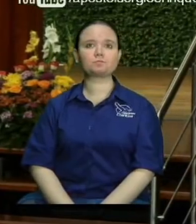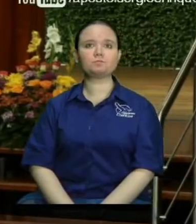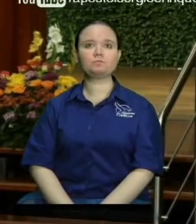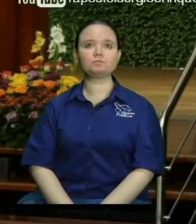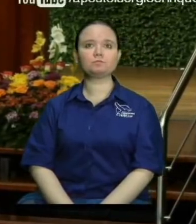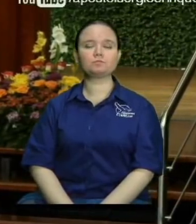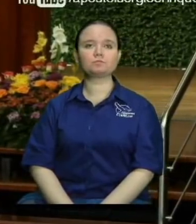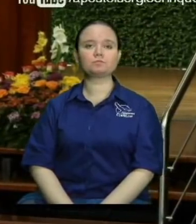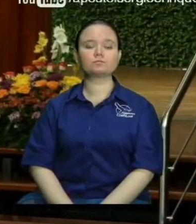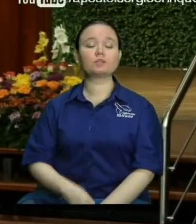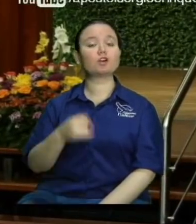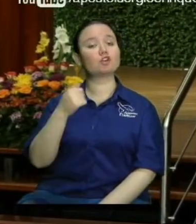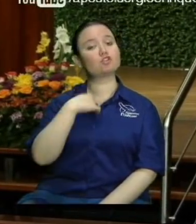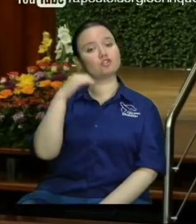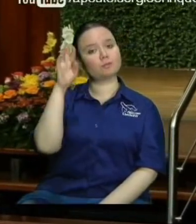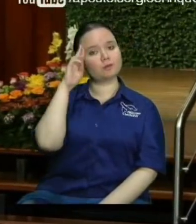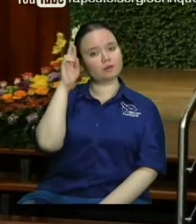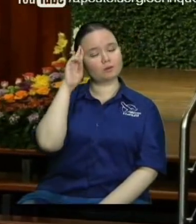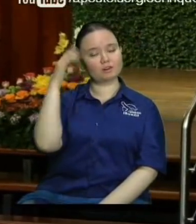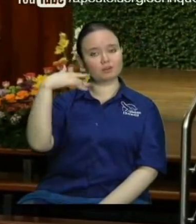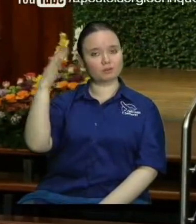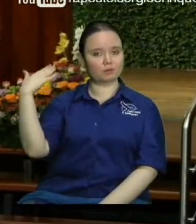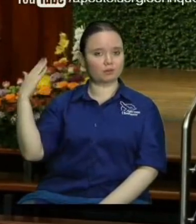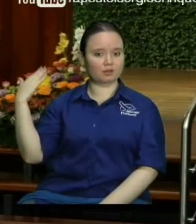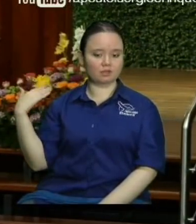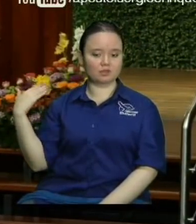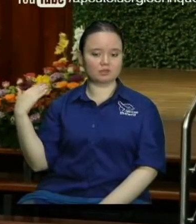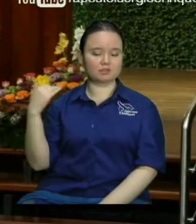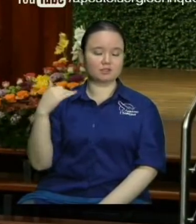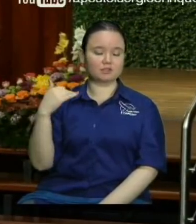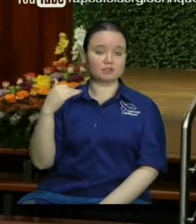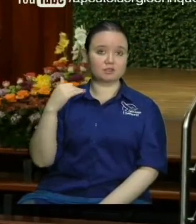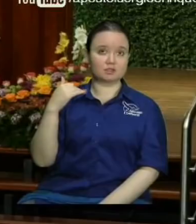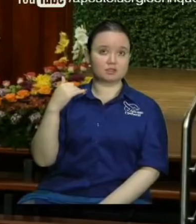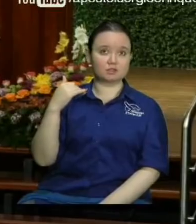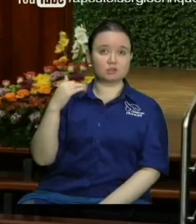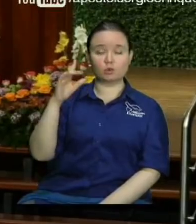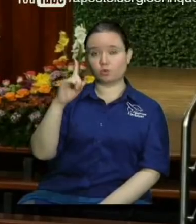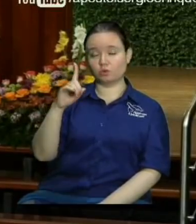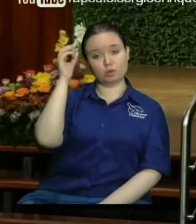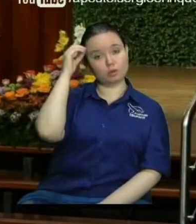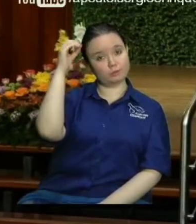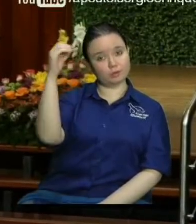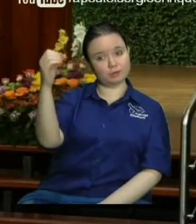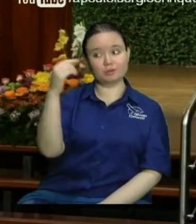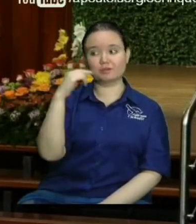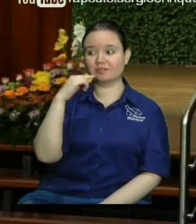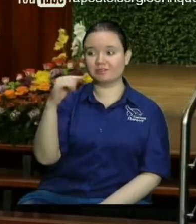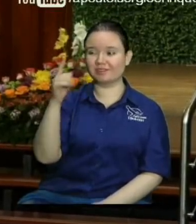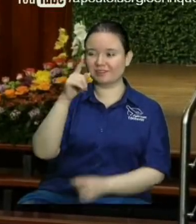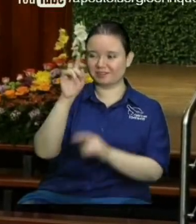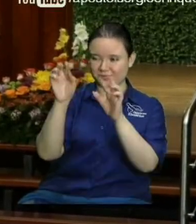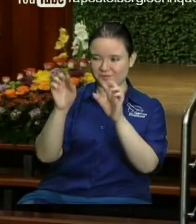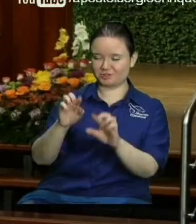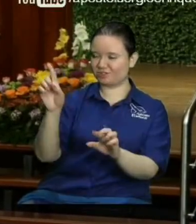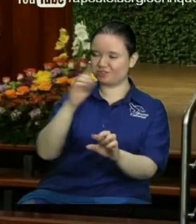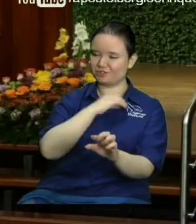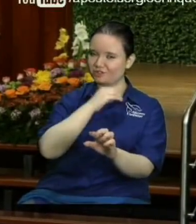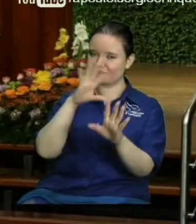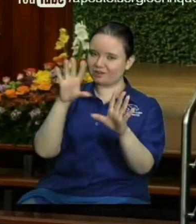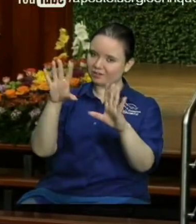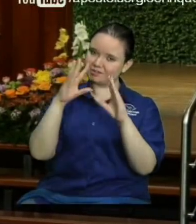Yo me recuerdo bien que una de las, de los argumentos que decían los que no se querían convertir a